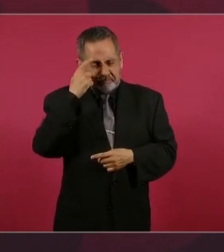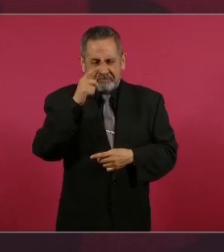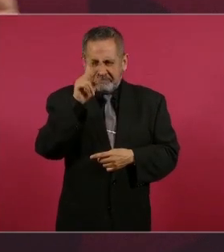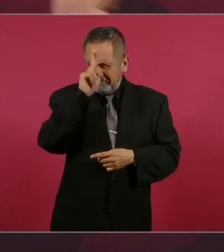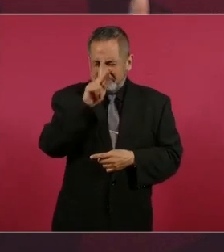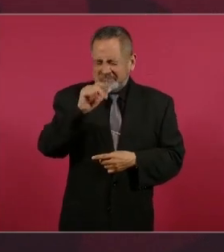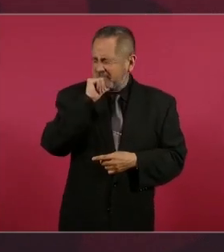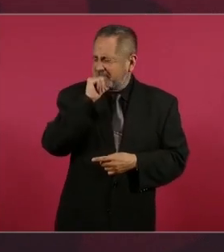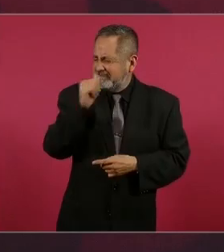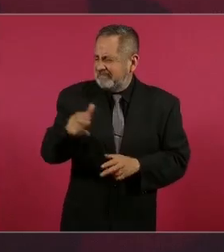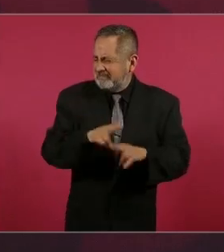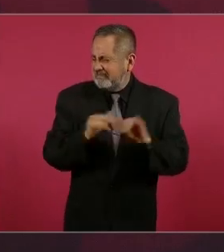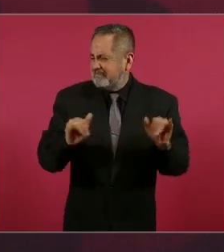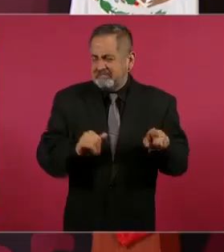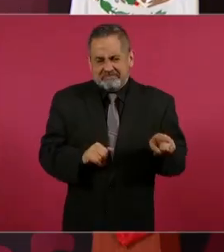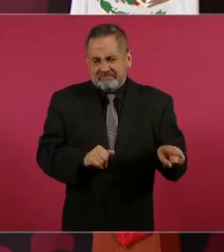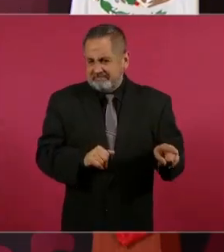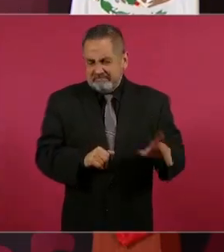Yo no sé cómo